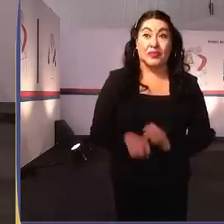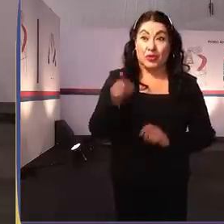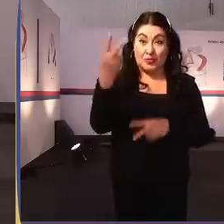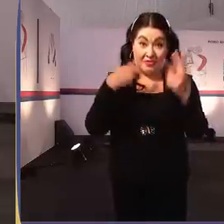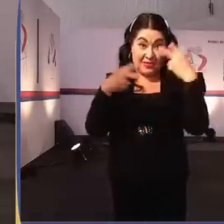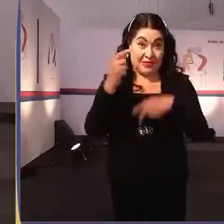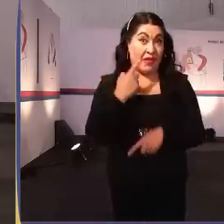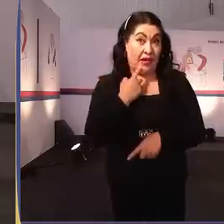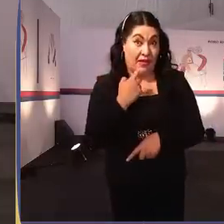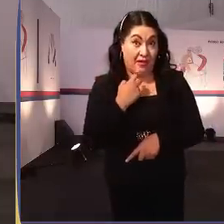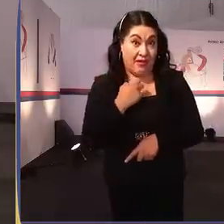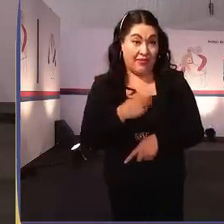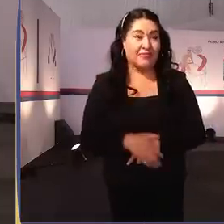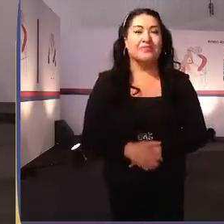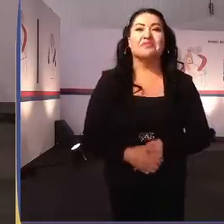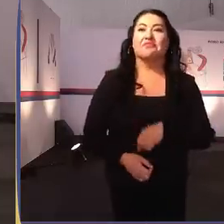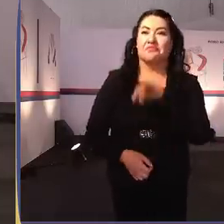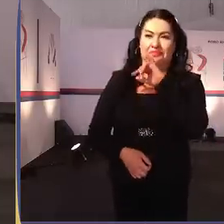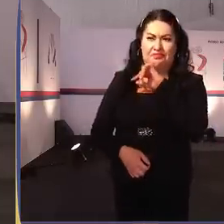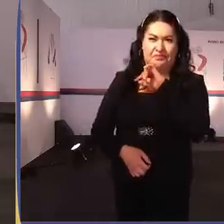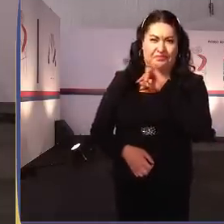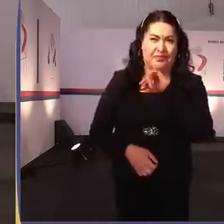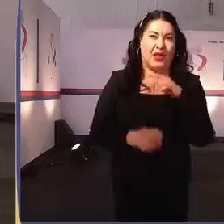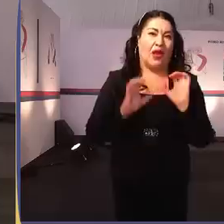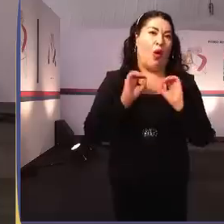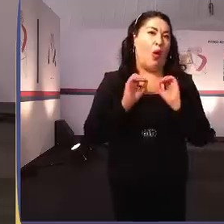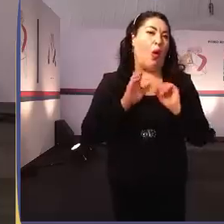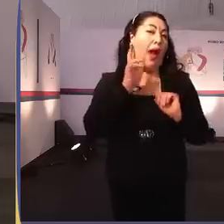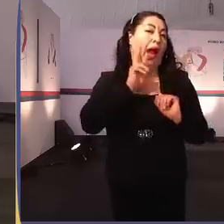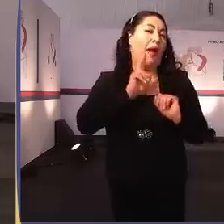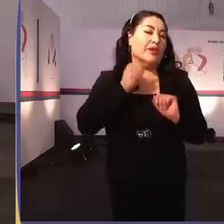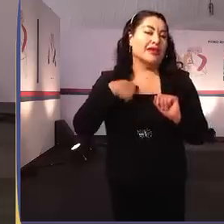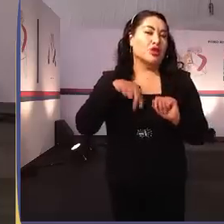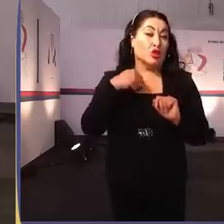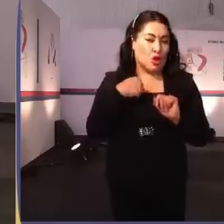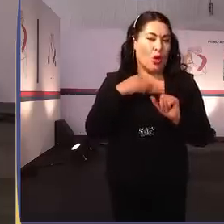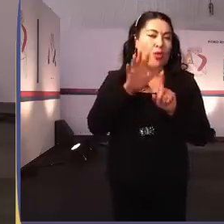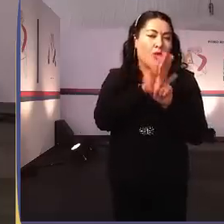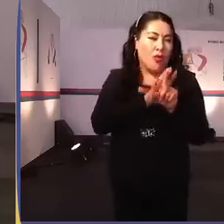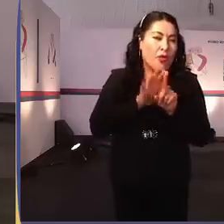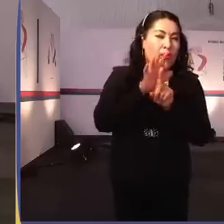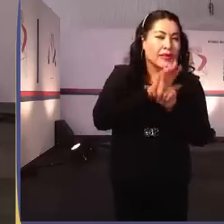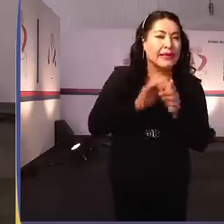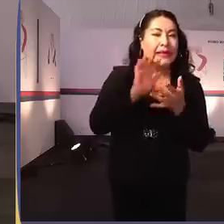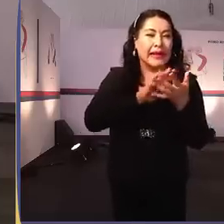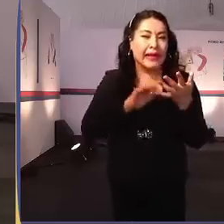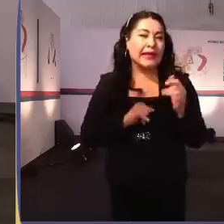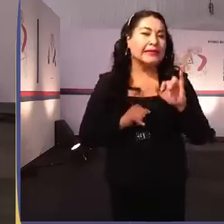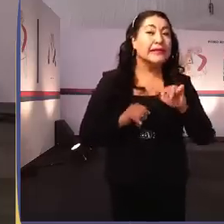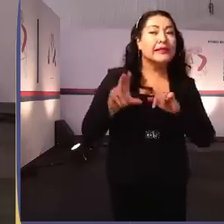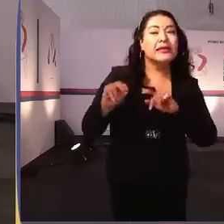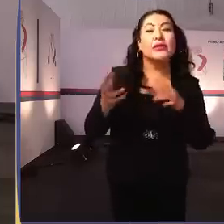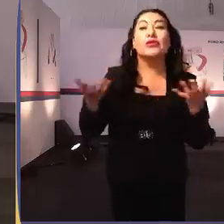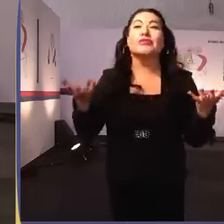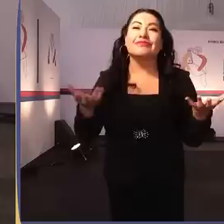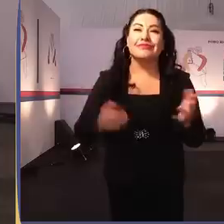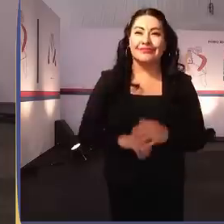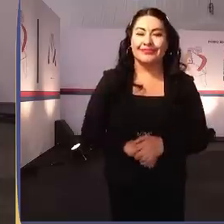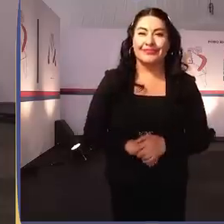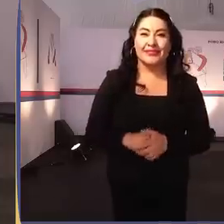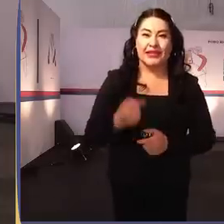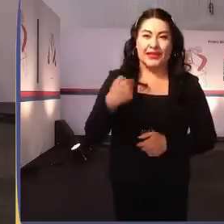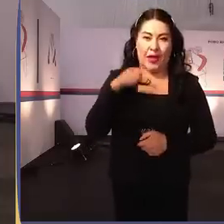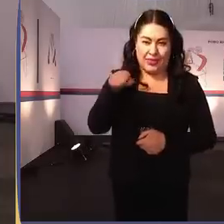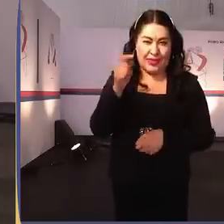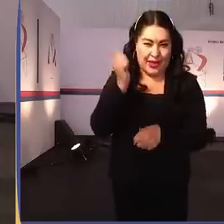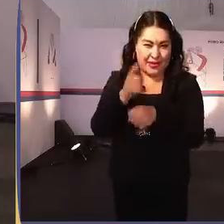viniste a curiosear? Sí. ¿O viniste a ver si te convencíamos de no leer o de si leer? Que te estoy viendo la